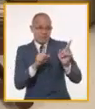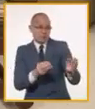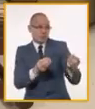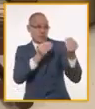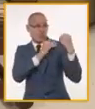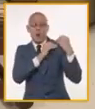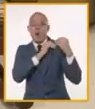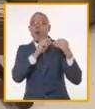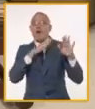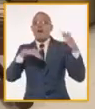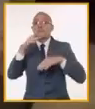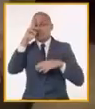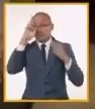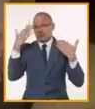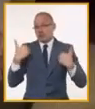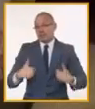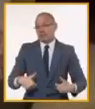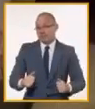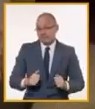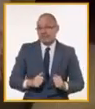yo como que conocía la zona,